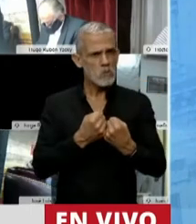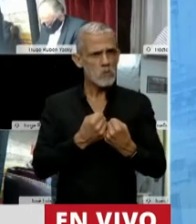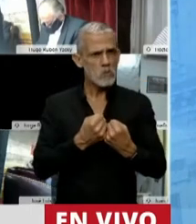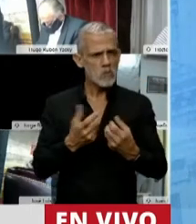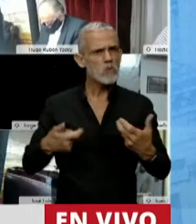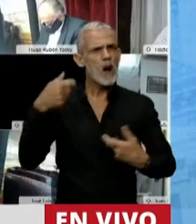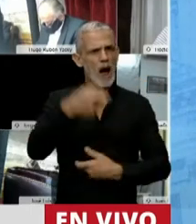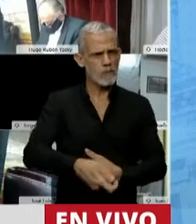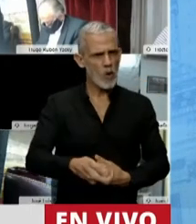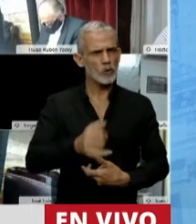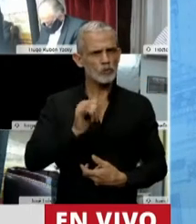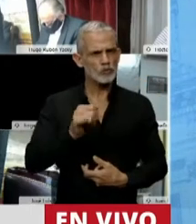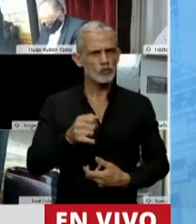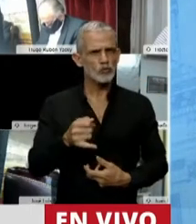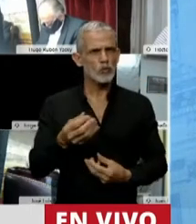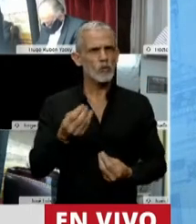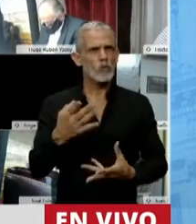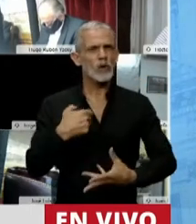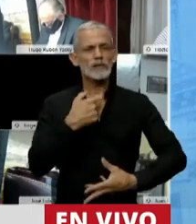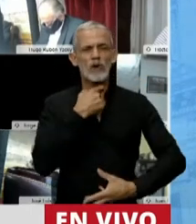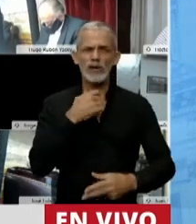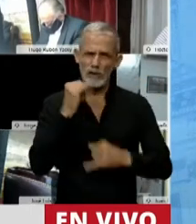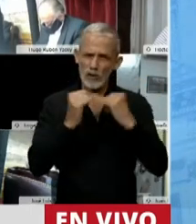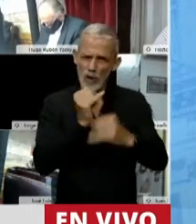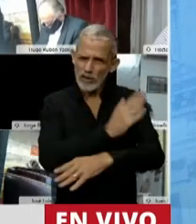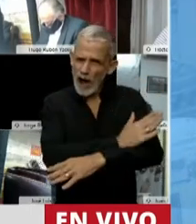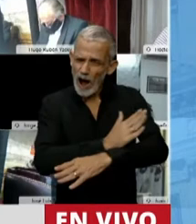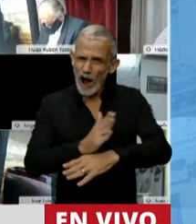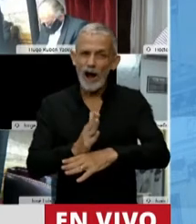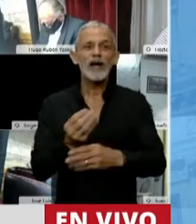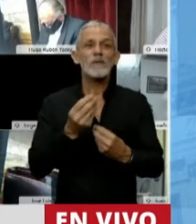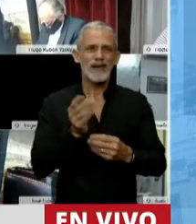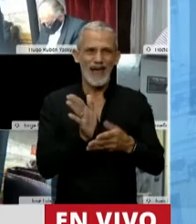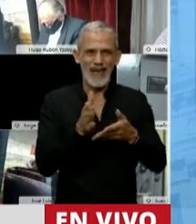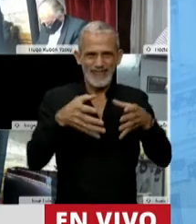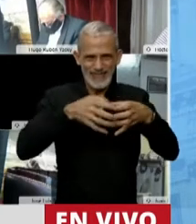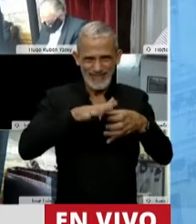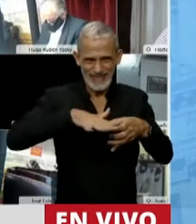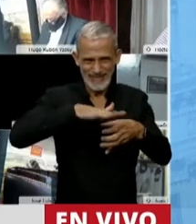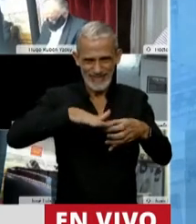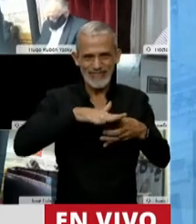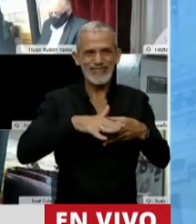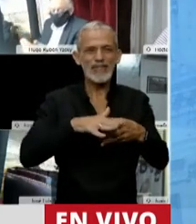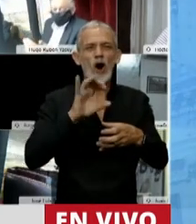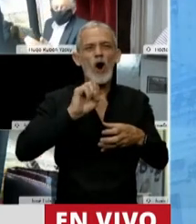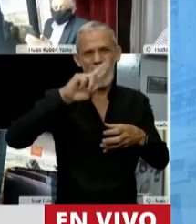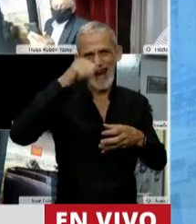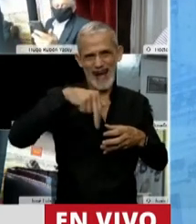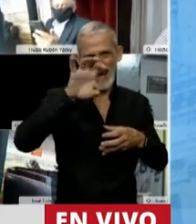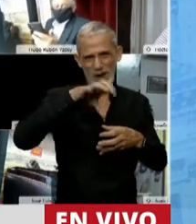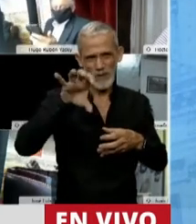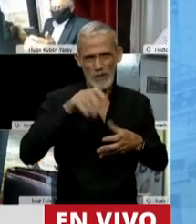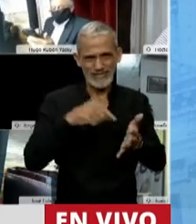este aporte porque quiero relatar brevemente de qué departamento grande la provincia de salta